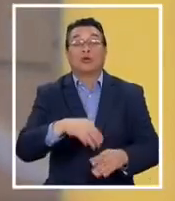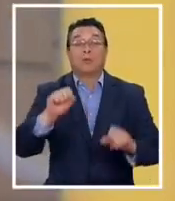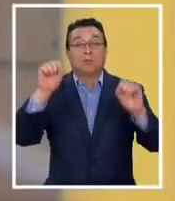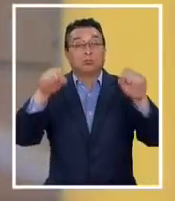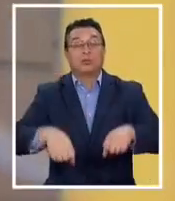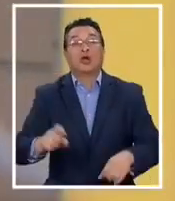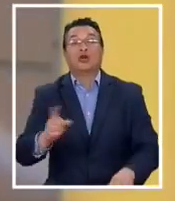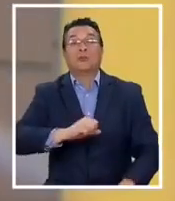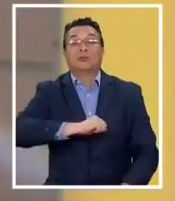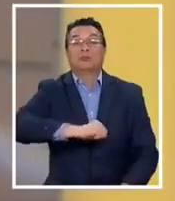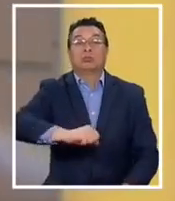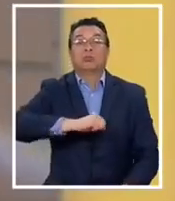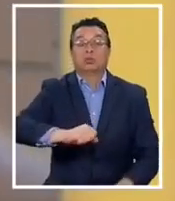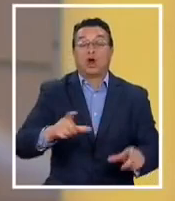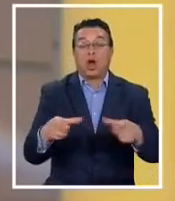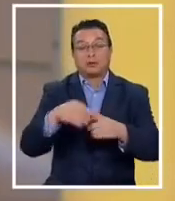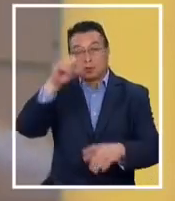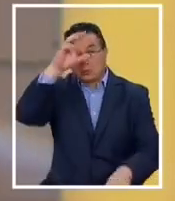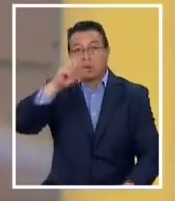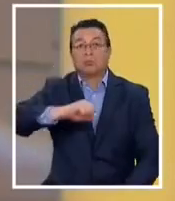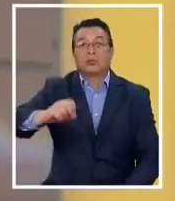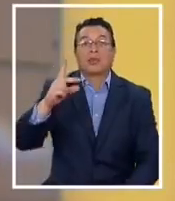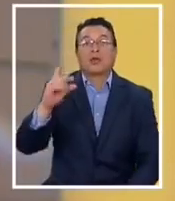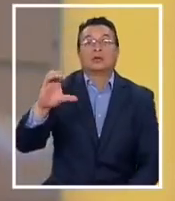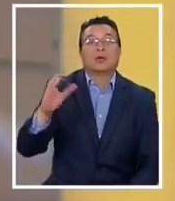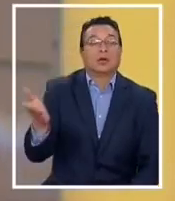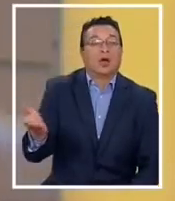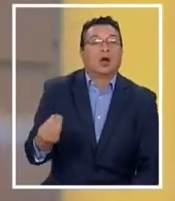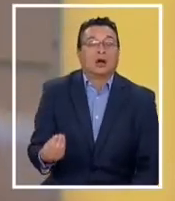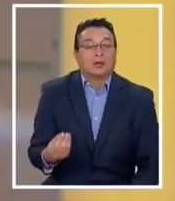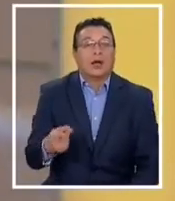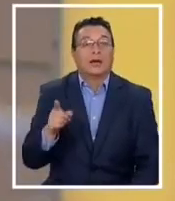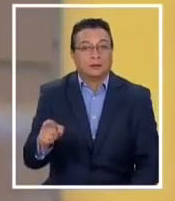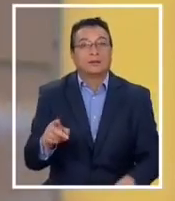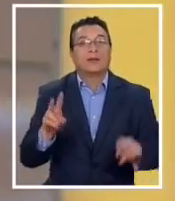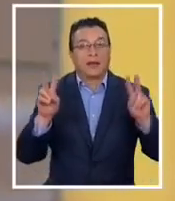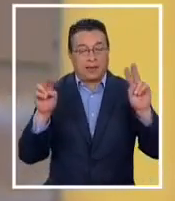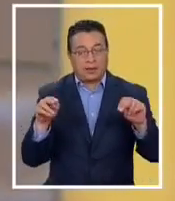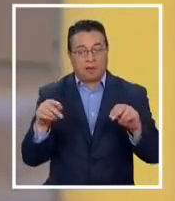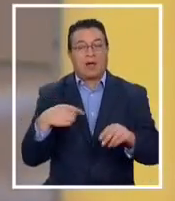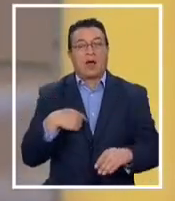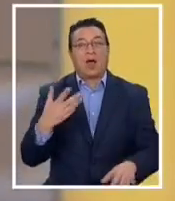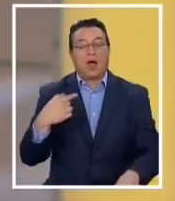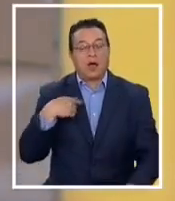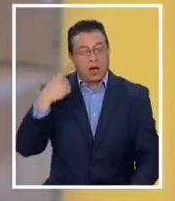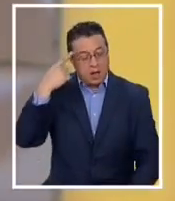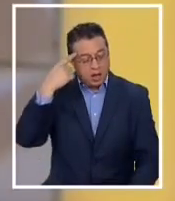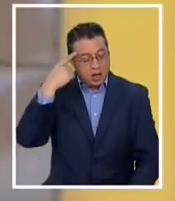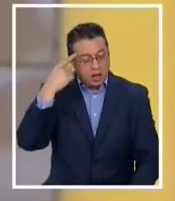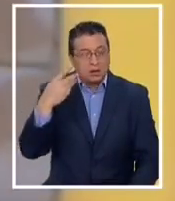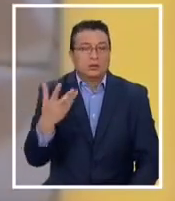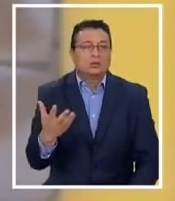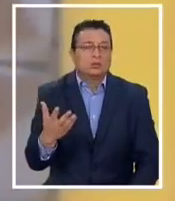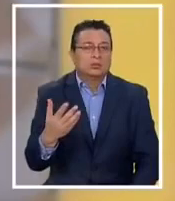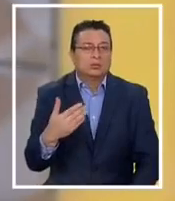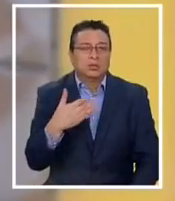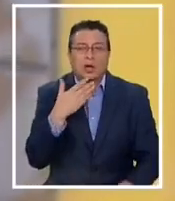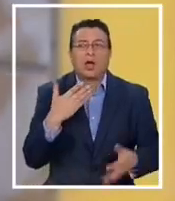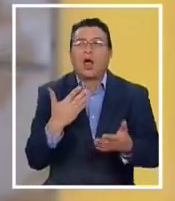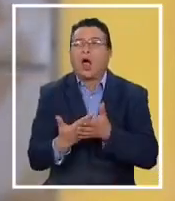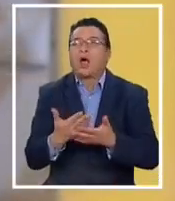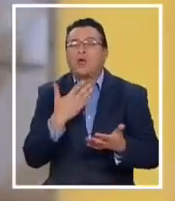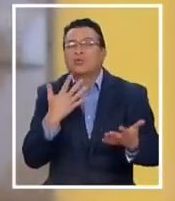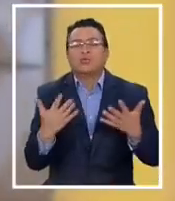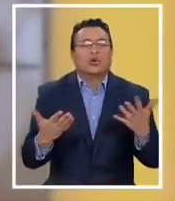en la comisión de minería son esos los temas que dicen nos hacen pensar y decir bueno pero a ver hasta dónde vamos a llegar